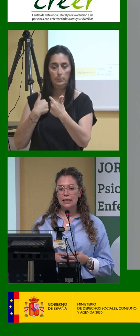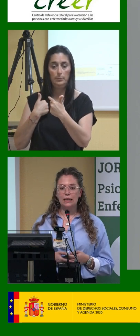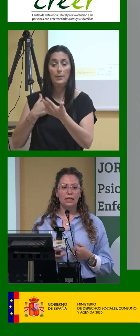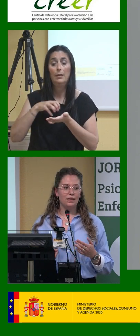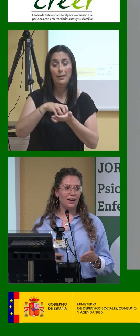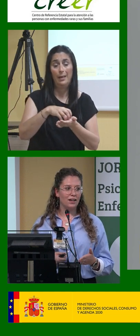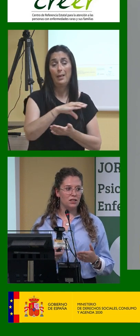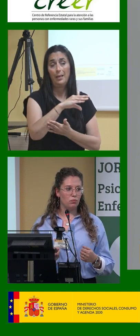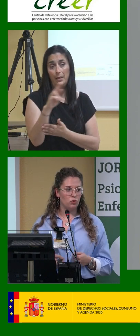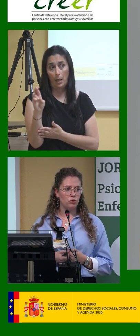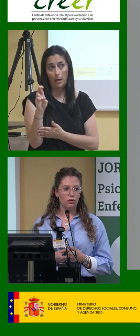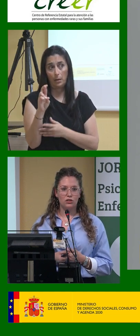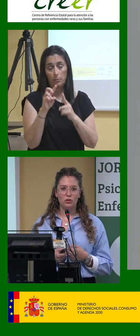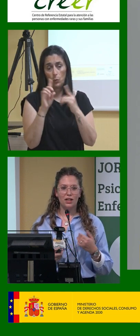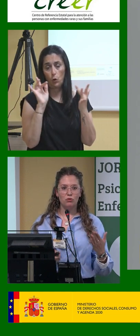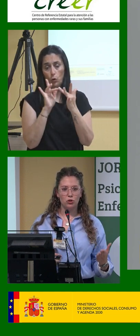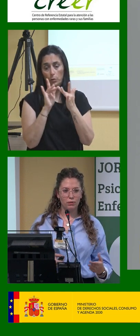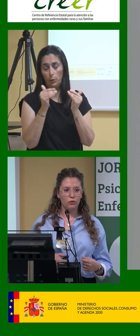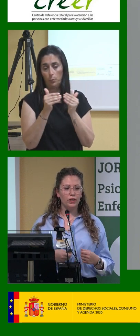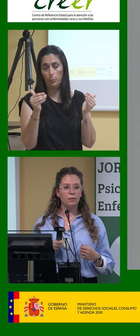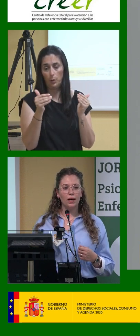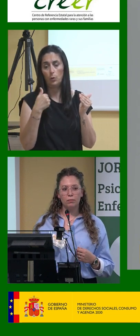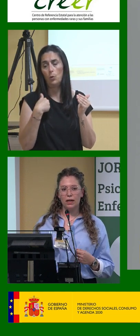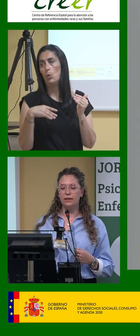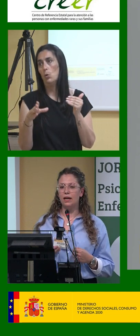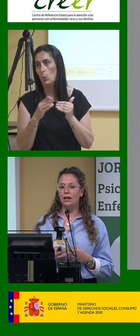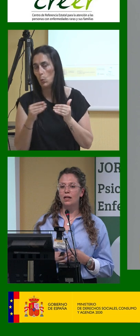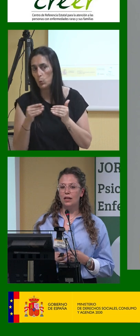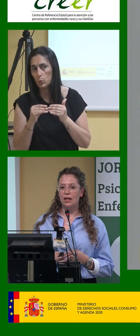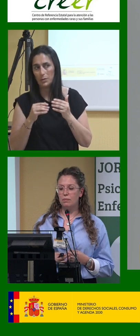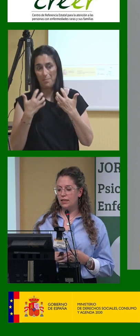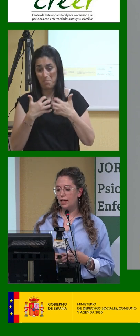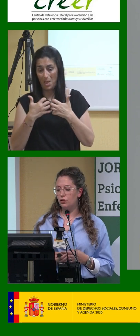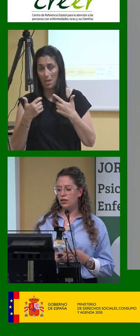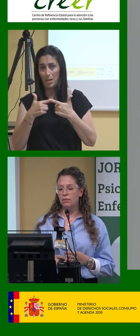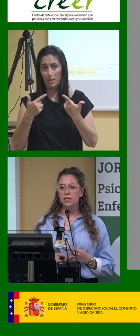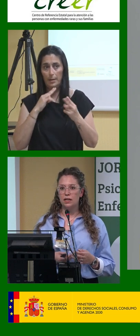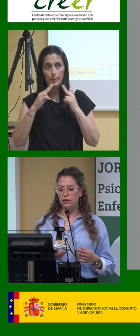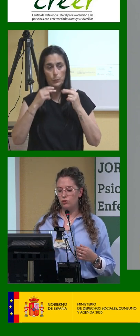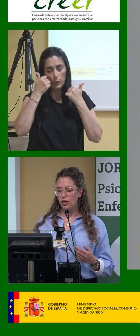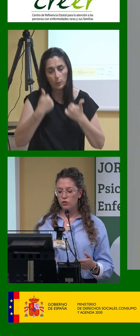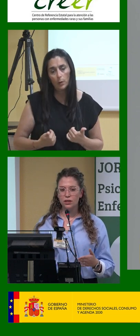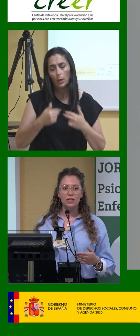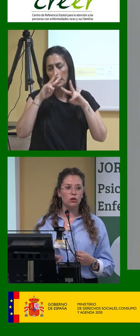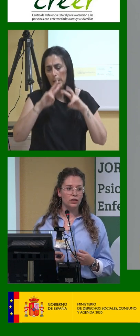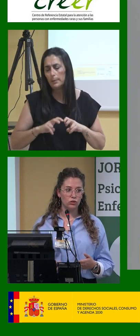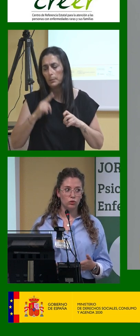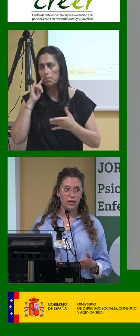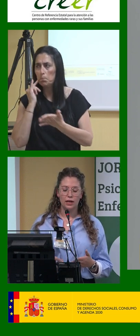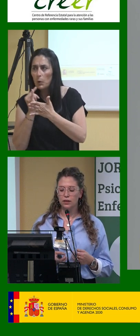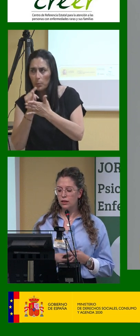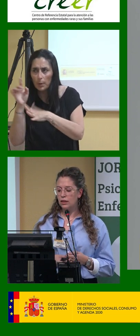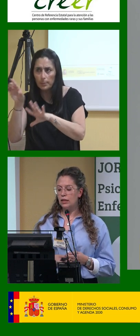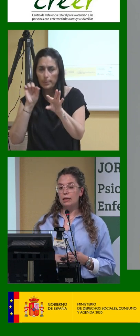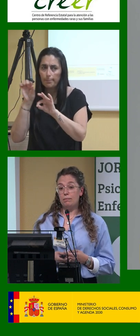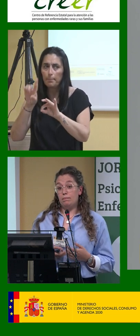CREER y tras estudiar el uso del biofeedback, plantear la investigación y demás, se seleccionó la muestra y se contactó con